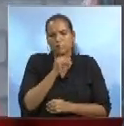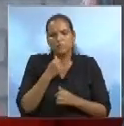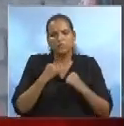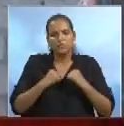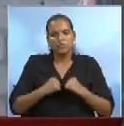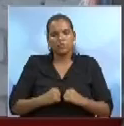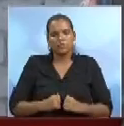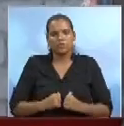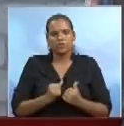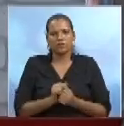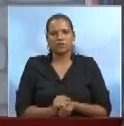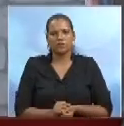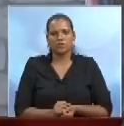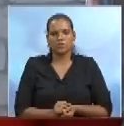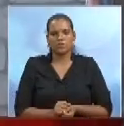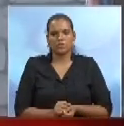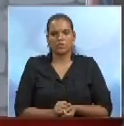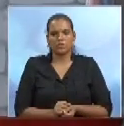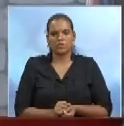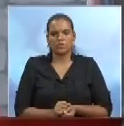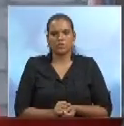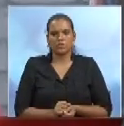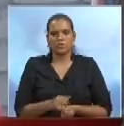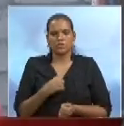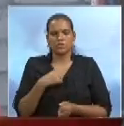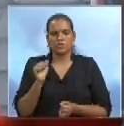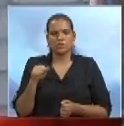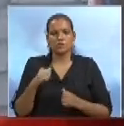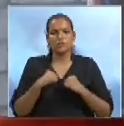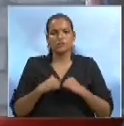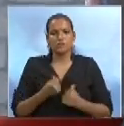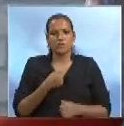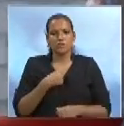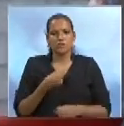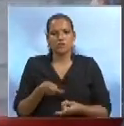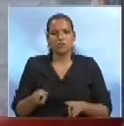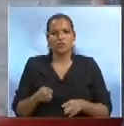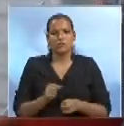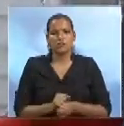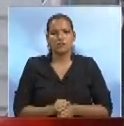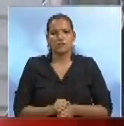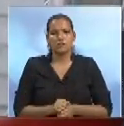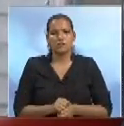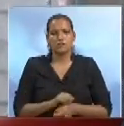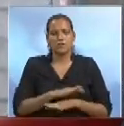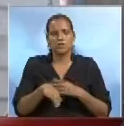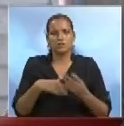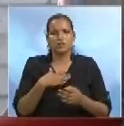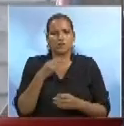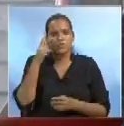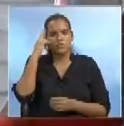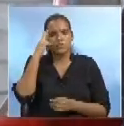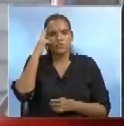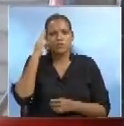lloró. ¿Y usted ha llorado? Sí, lloré, también lloré un poco. Todos esos recuerdos